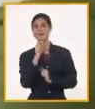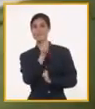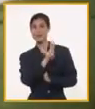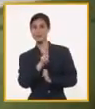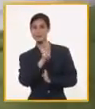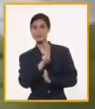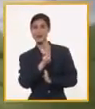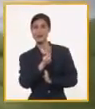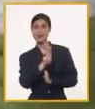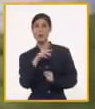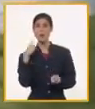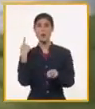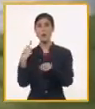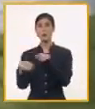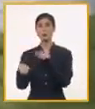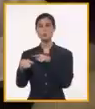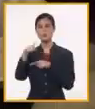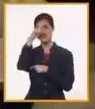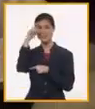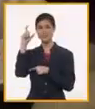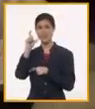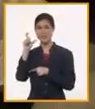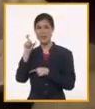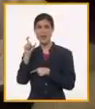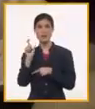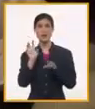Clara, también ya